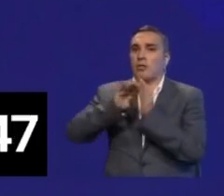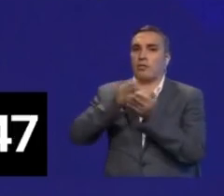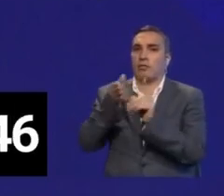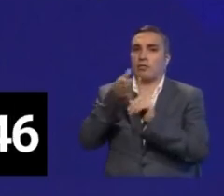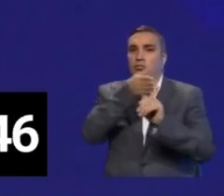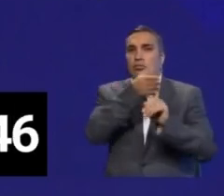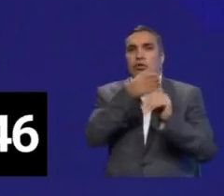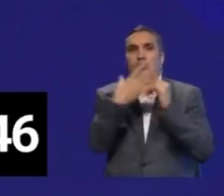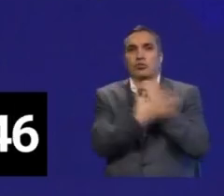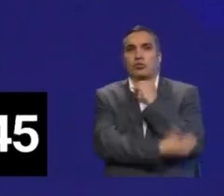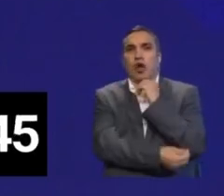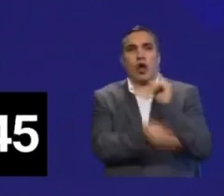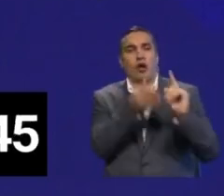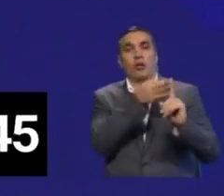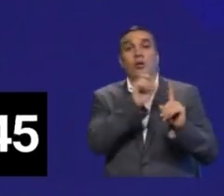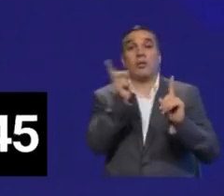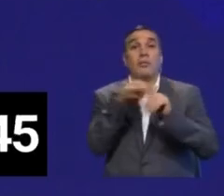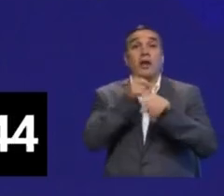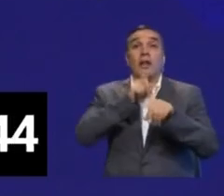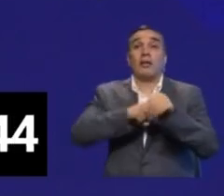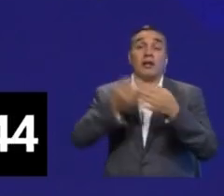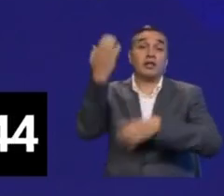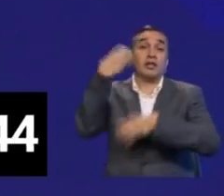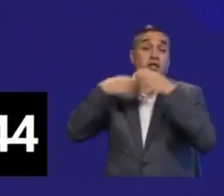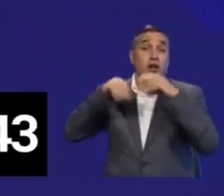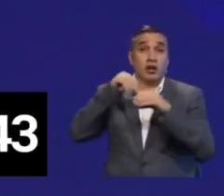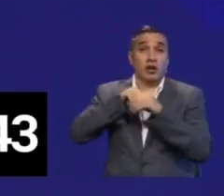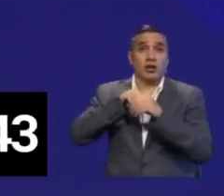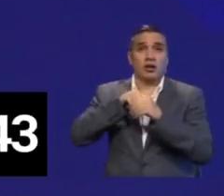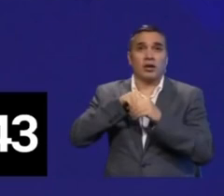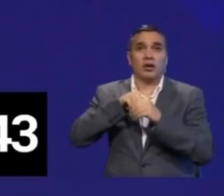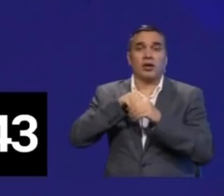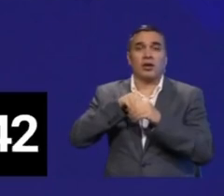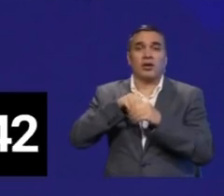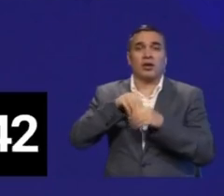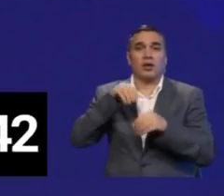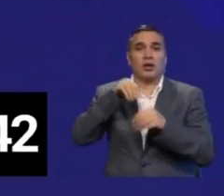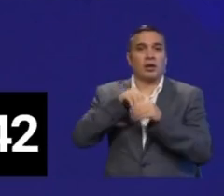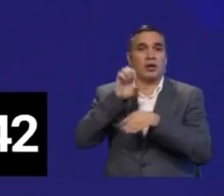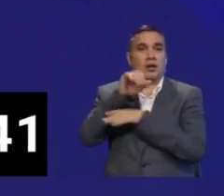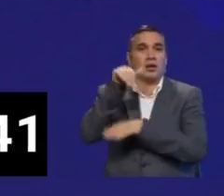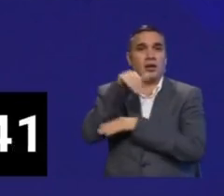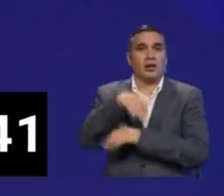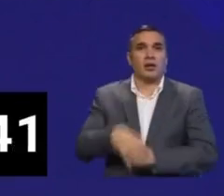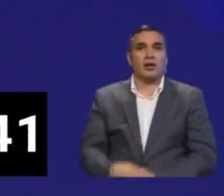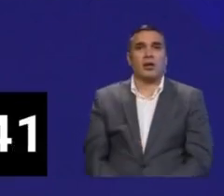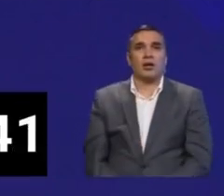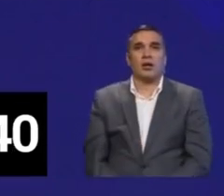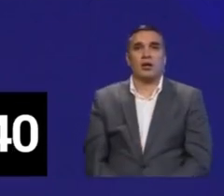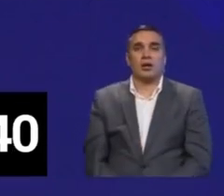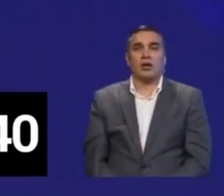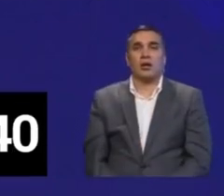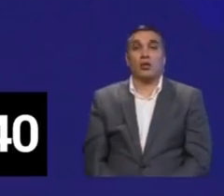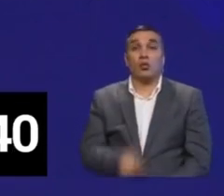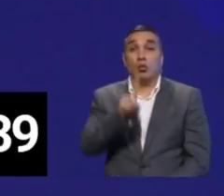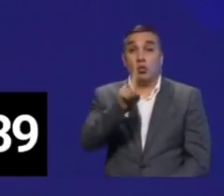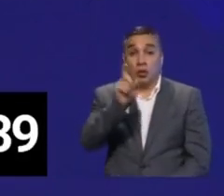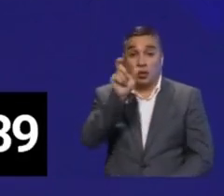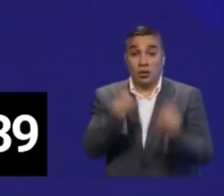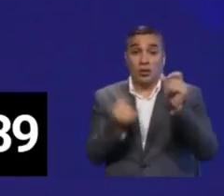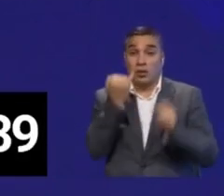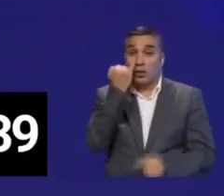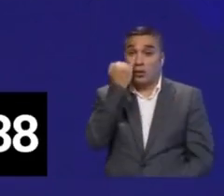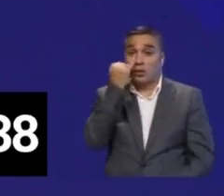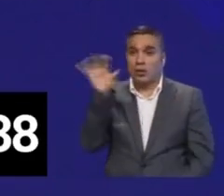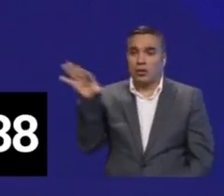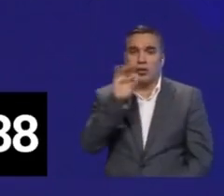pobres. Por primera vez en la historia de la época republicana, de la historia republicana, alguien que es del pueblo va a